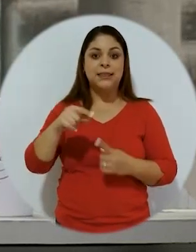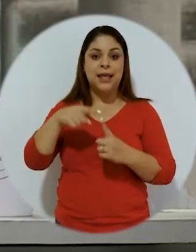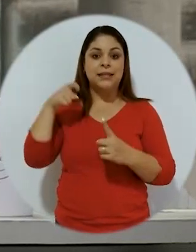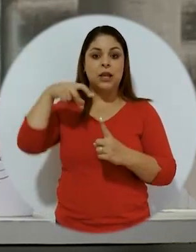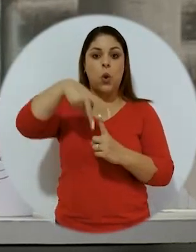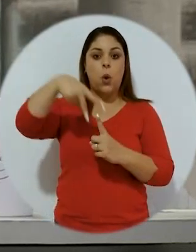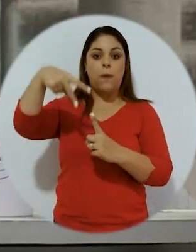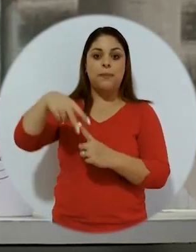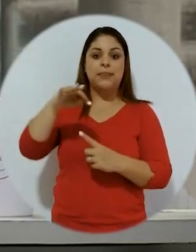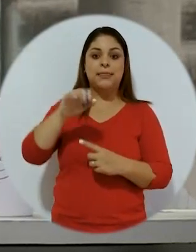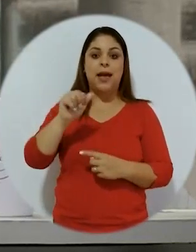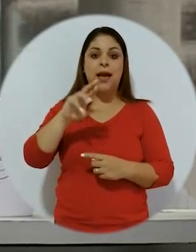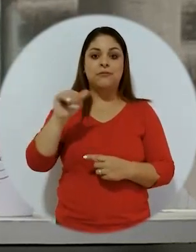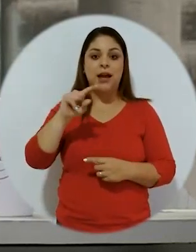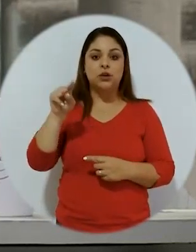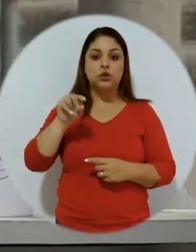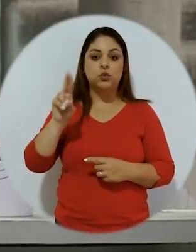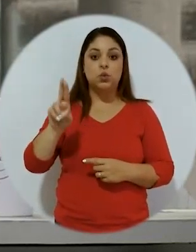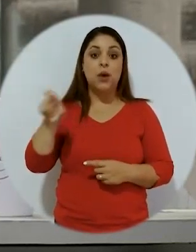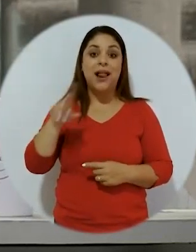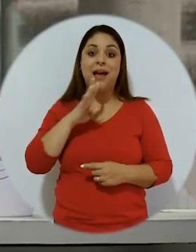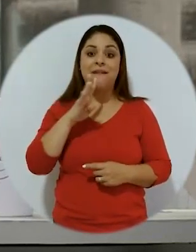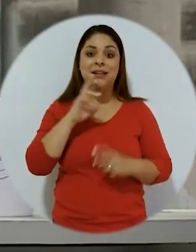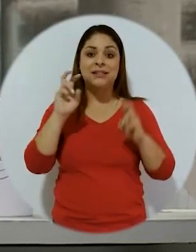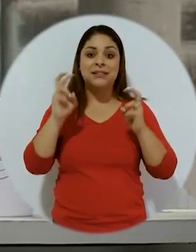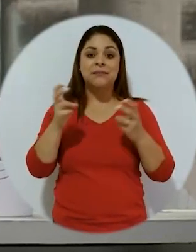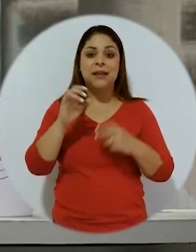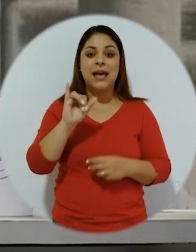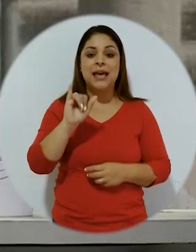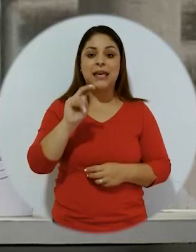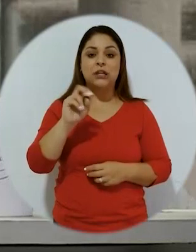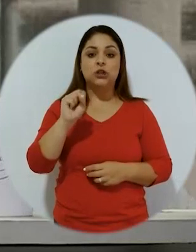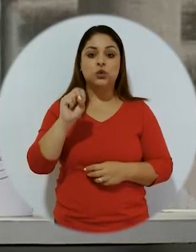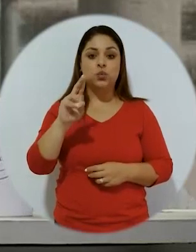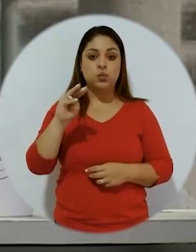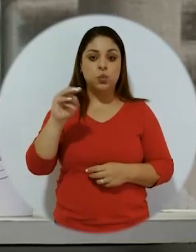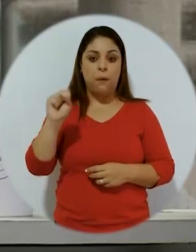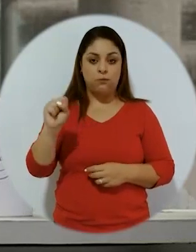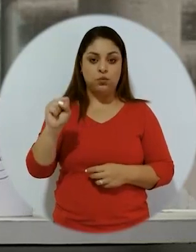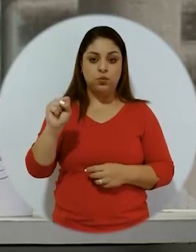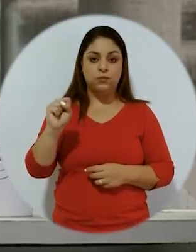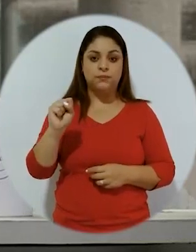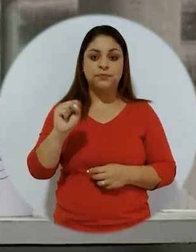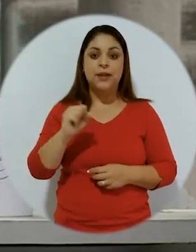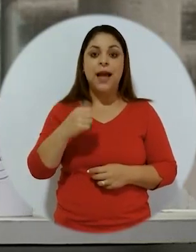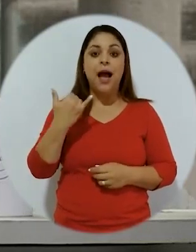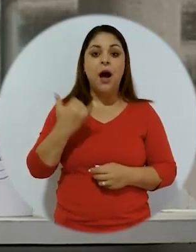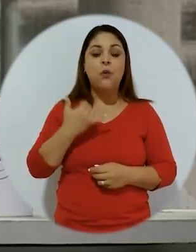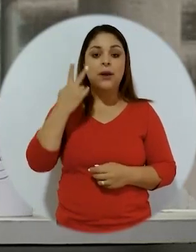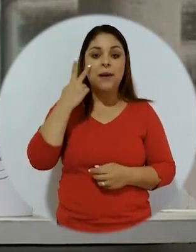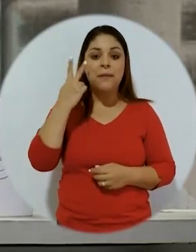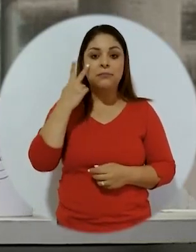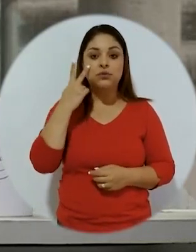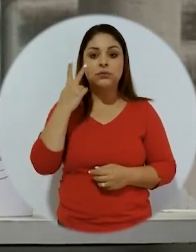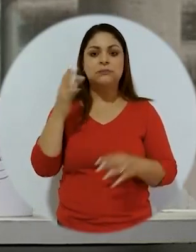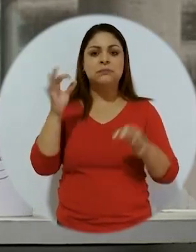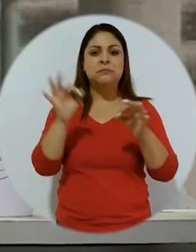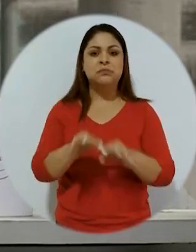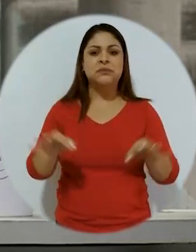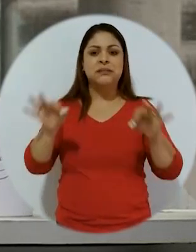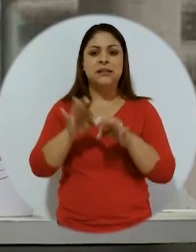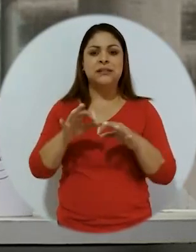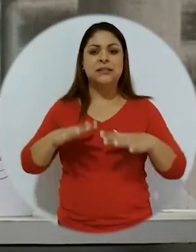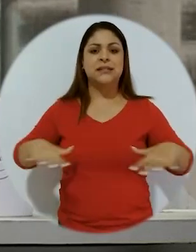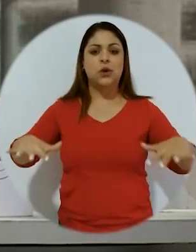Copetarrazú, él nos hablaba, por ejemplo, del tema de los bioinsumos. Vemos ahora un movimiento muy importante dentro del sector